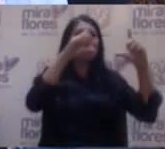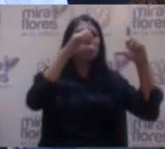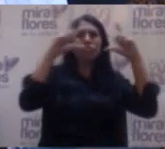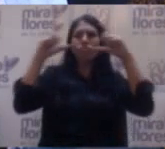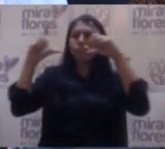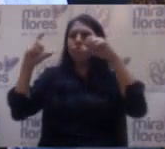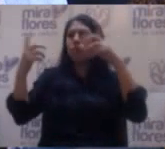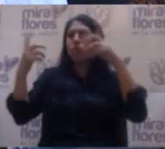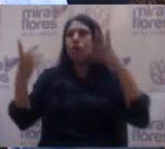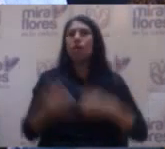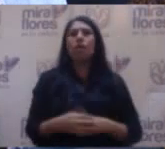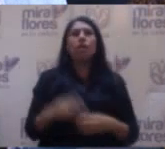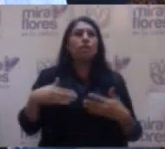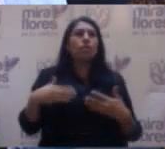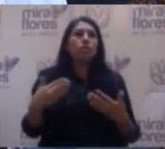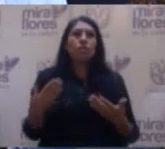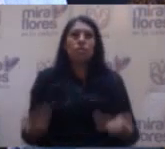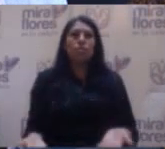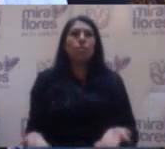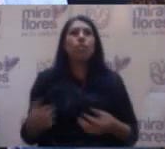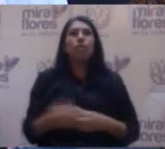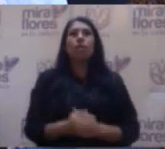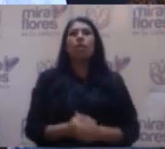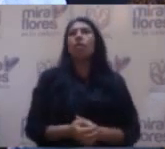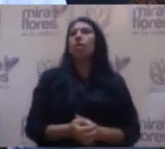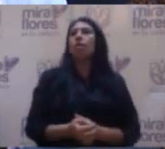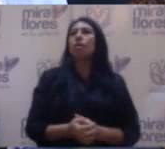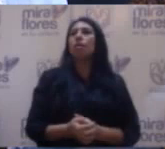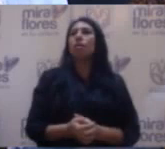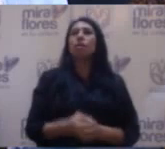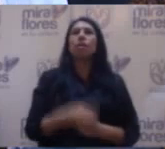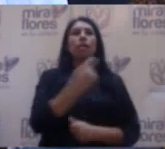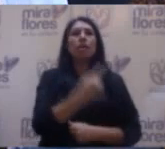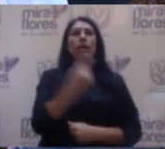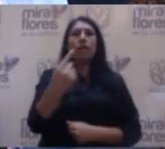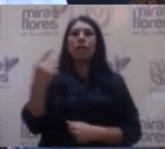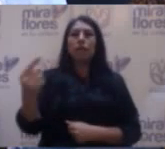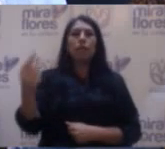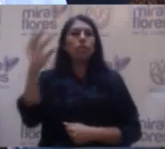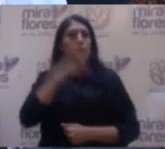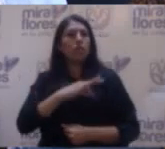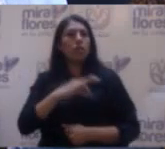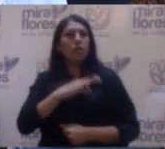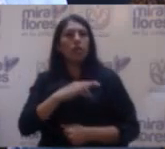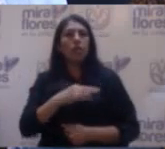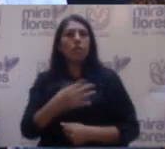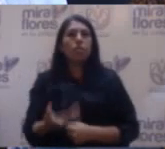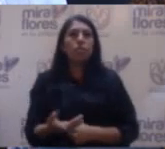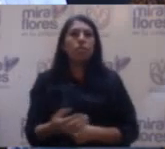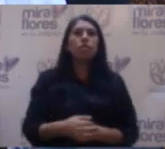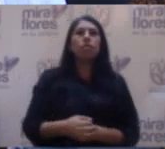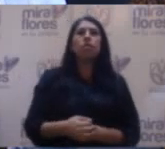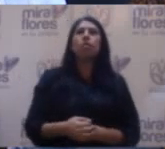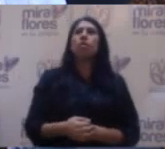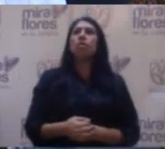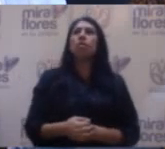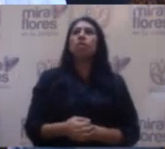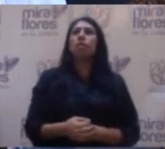tiene la forma de poder llegar a los propietarios, que hagan un convenio con el SAT, que hagan un convenio con las personas,